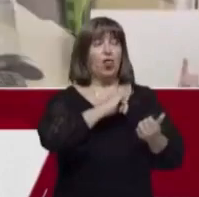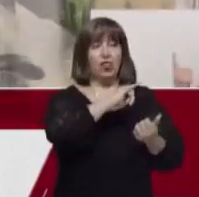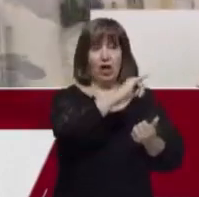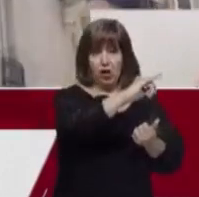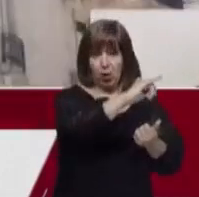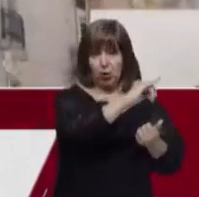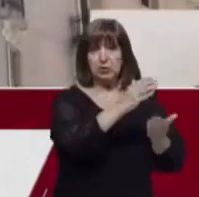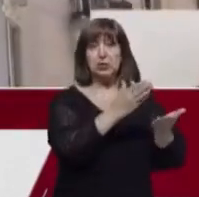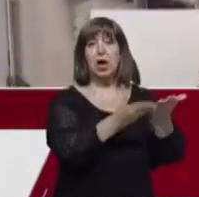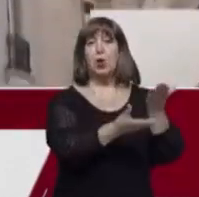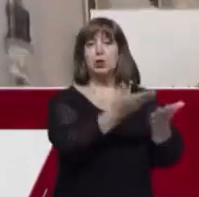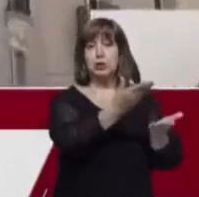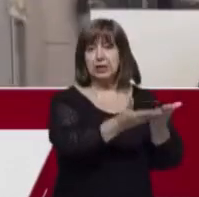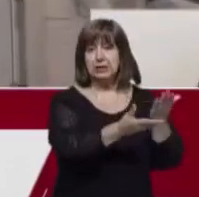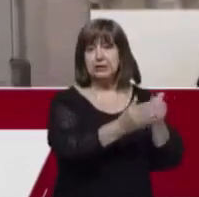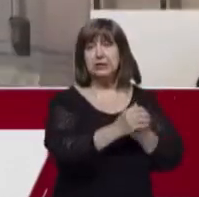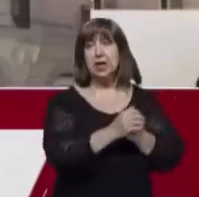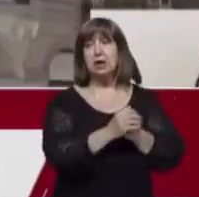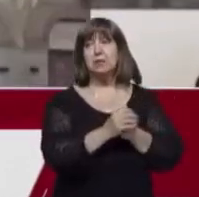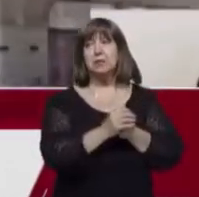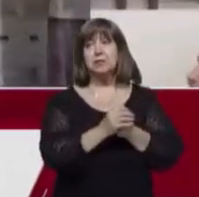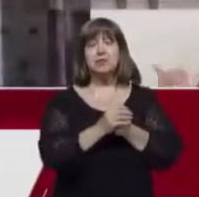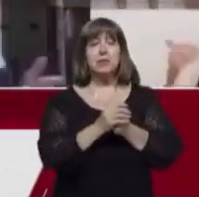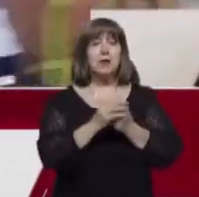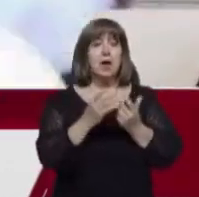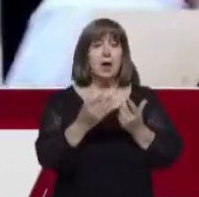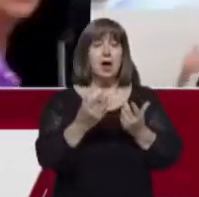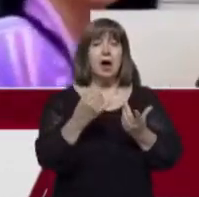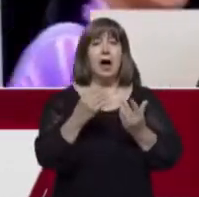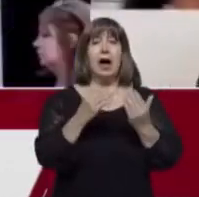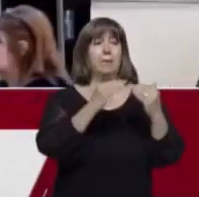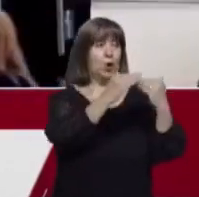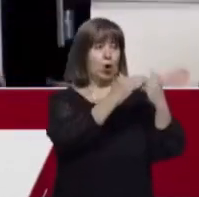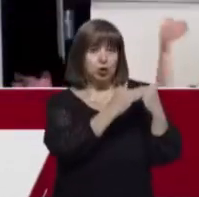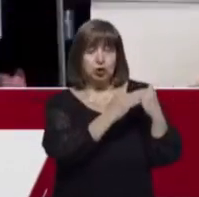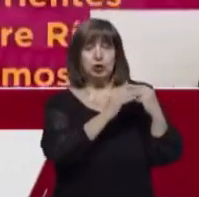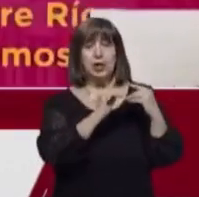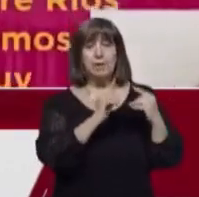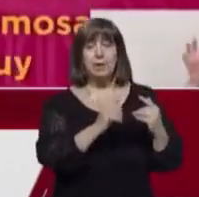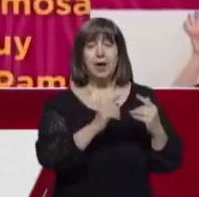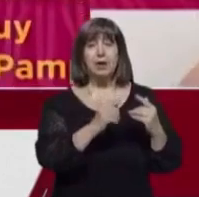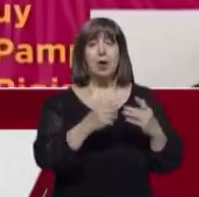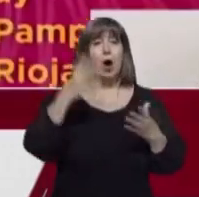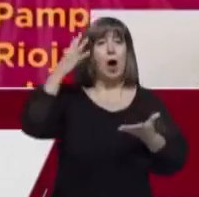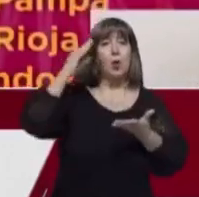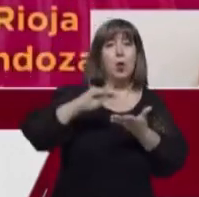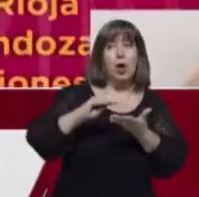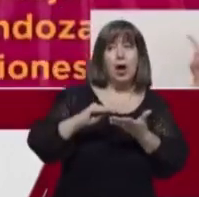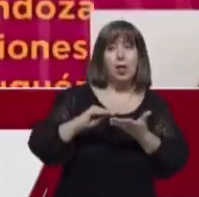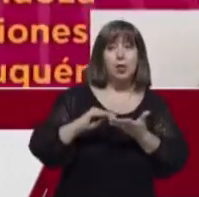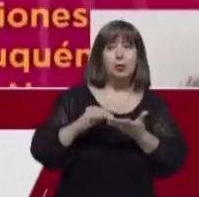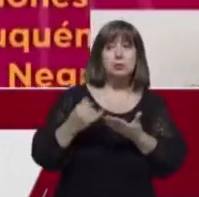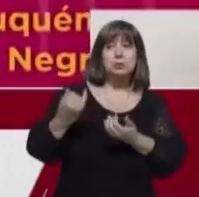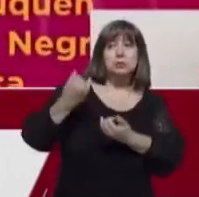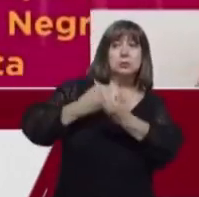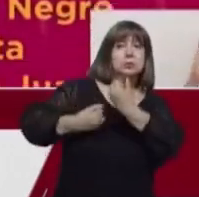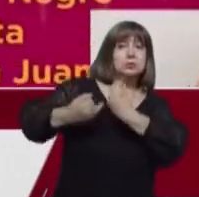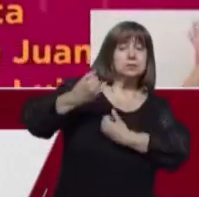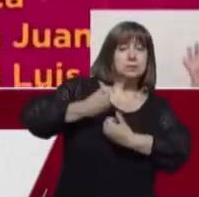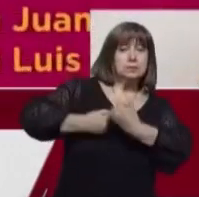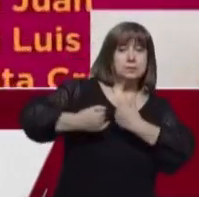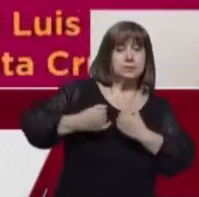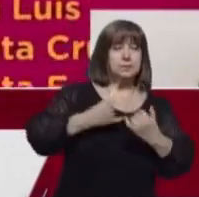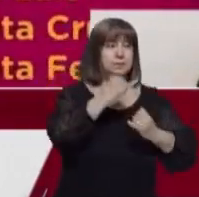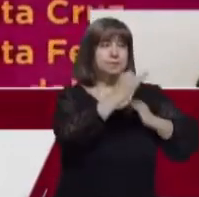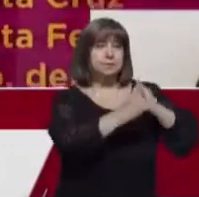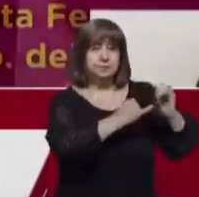denuncias, como es por ahí el tema de los apoyos y el patrocinio en abogados